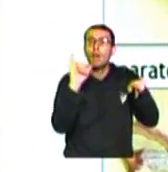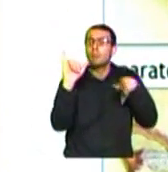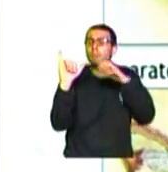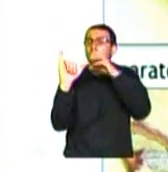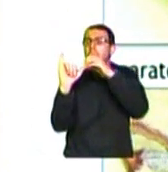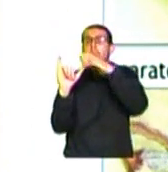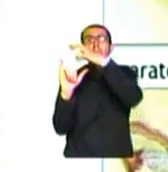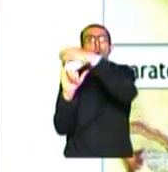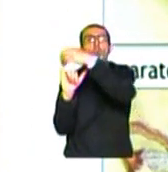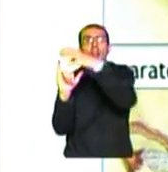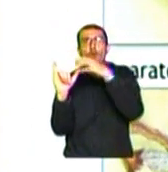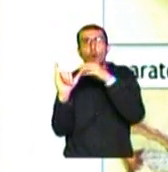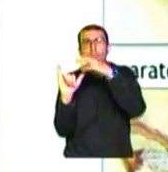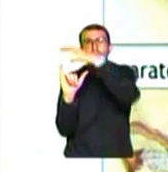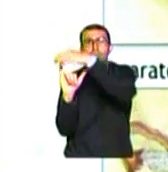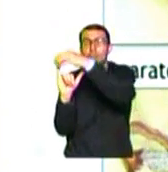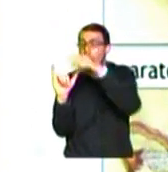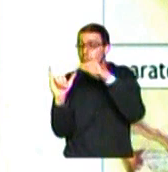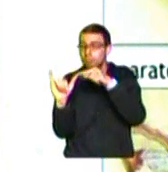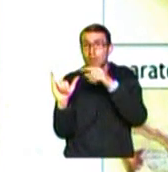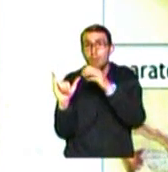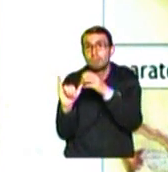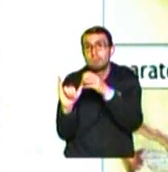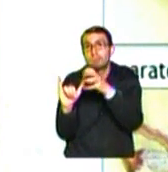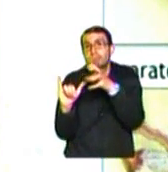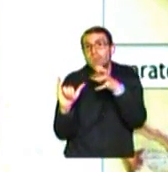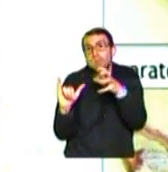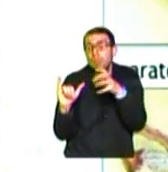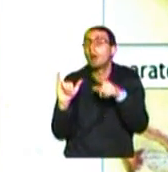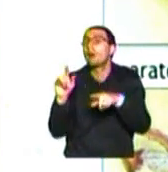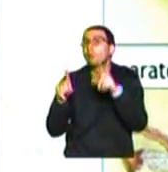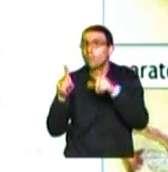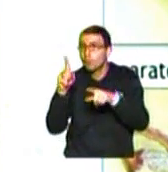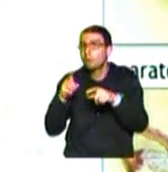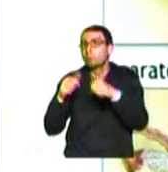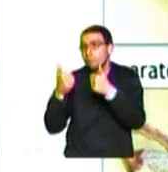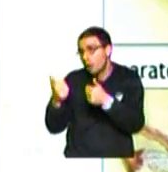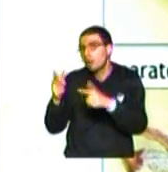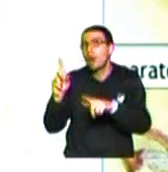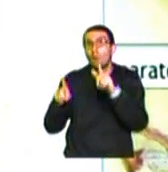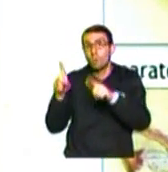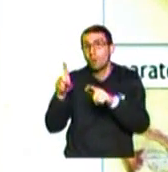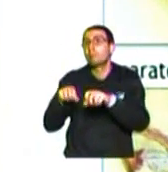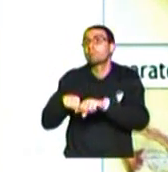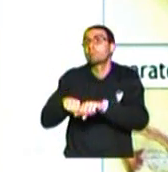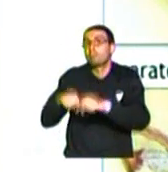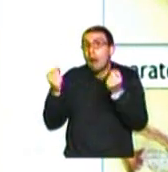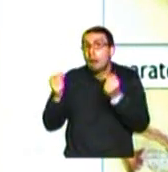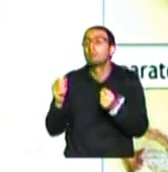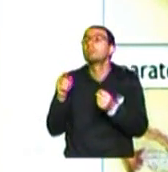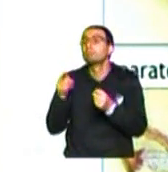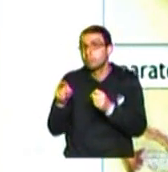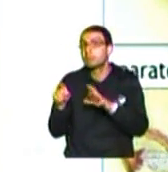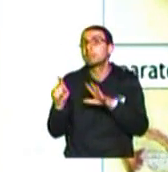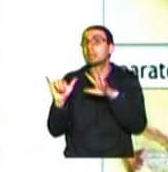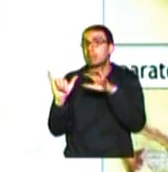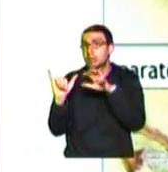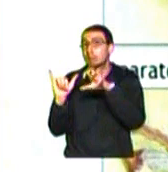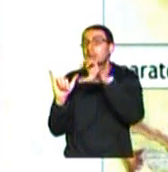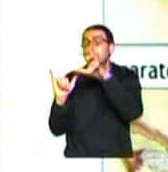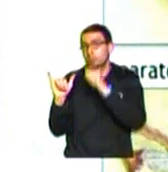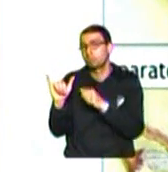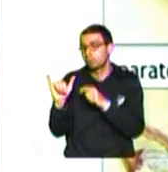muy grandes que pueden ser benignas o limítrofes o malignas, francos cánceres, en el ovario. Ahí está, y está de otro color.